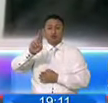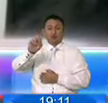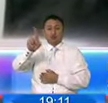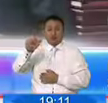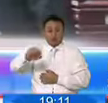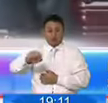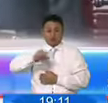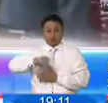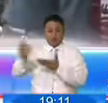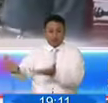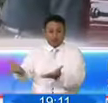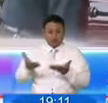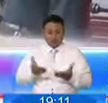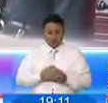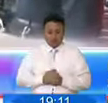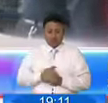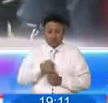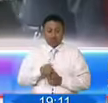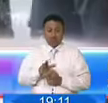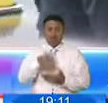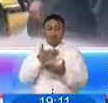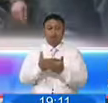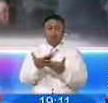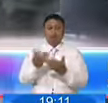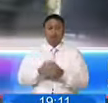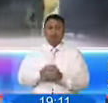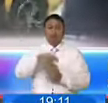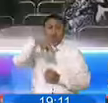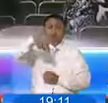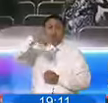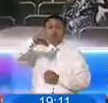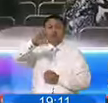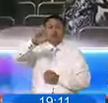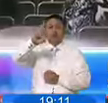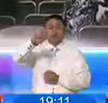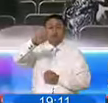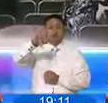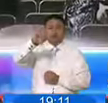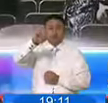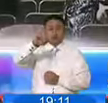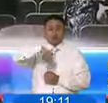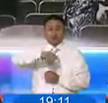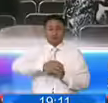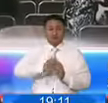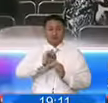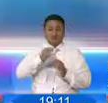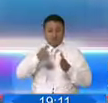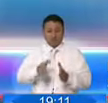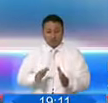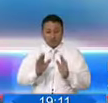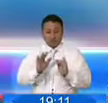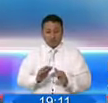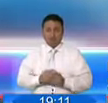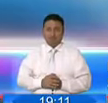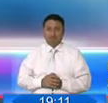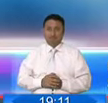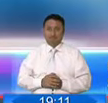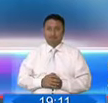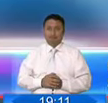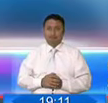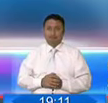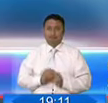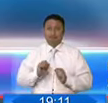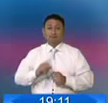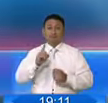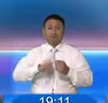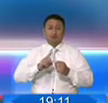recibimiento a los féretros serán trasladados hasta el camposanto necrópolis de quito en donde se prepara una capilla ardiente muchas